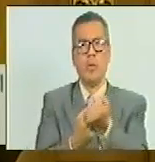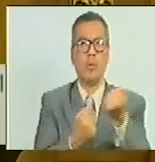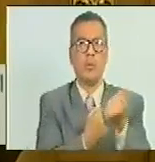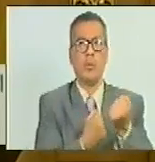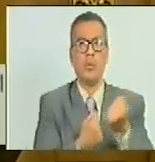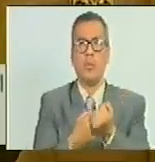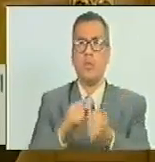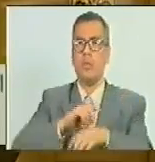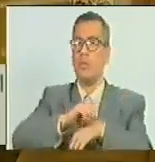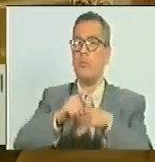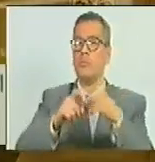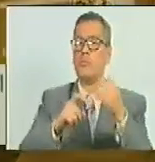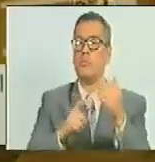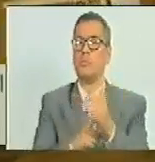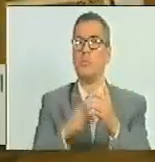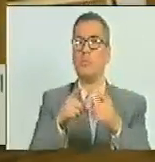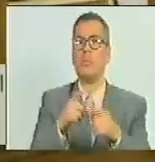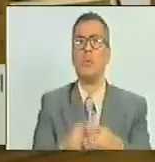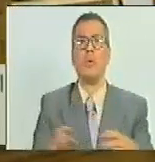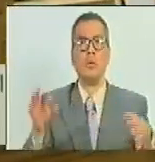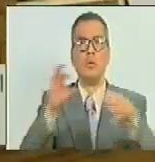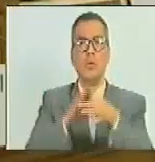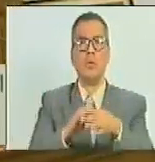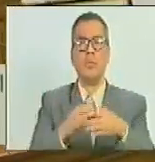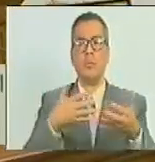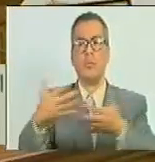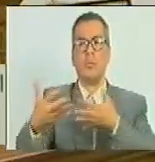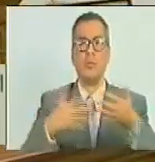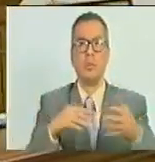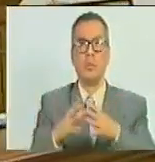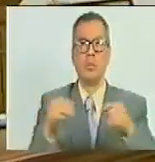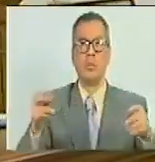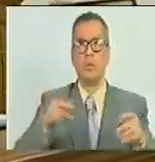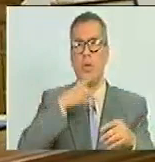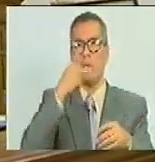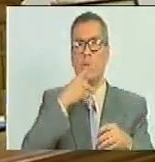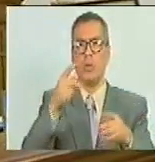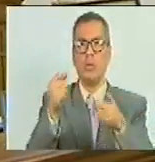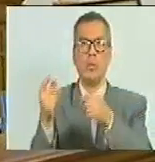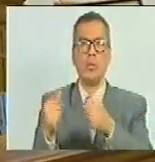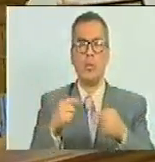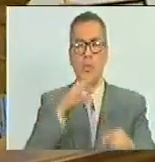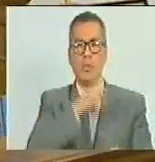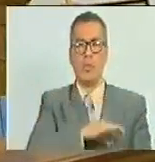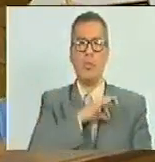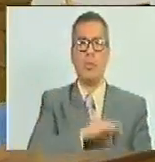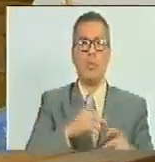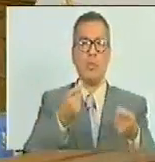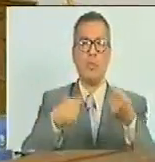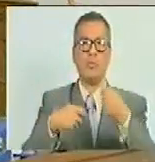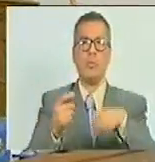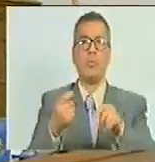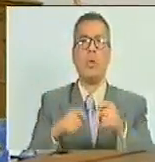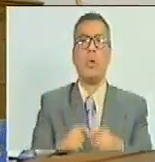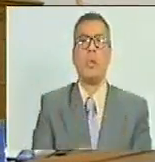la complementación, las alianzas e intercambios en el ámbito político, económico, social, comercial. Y estamos